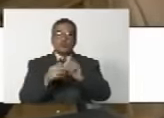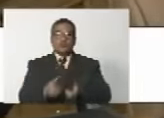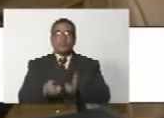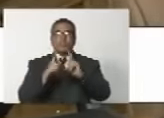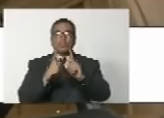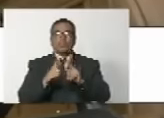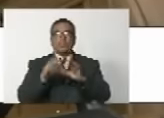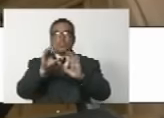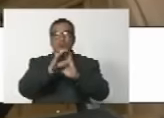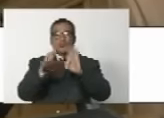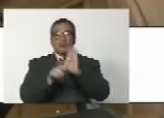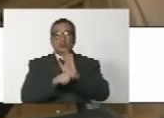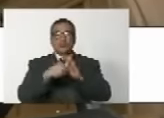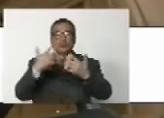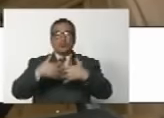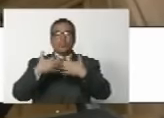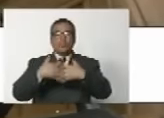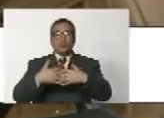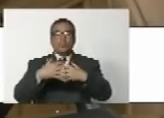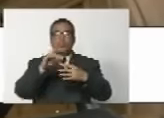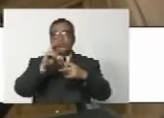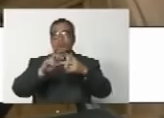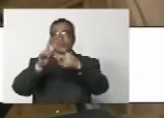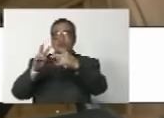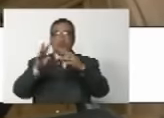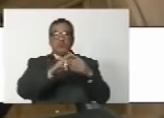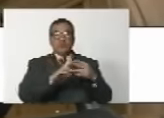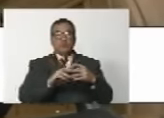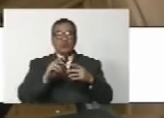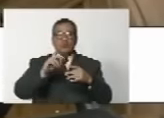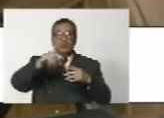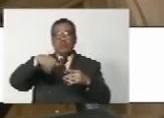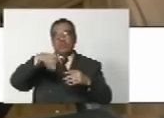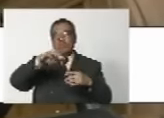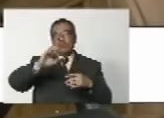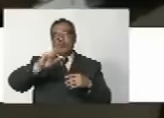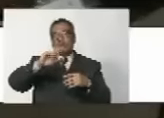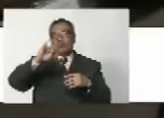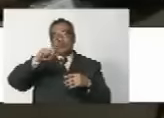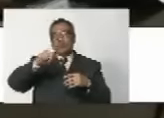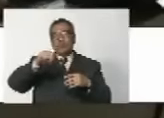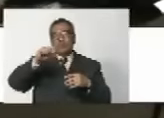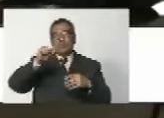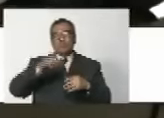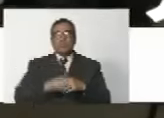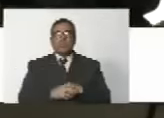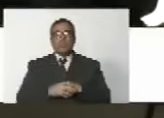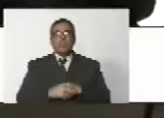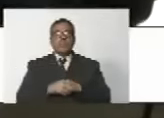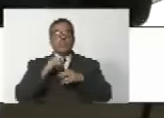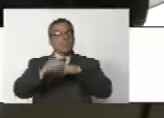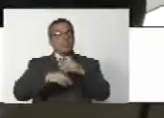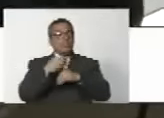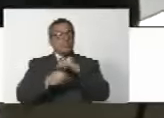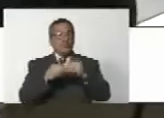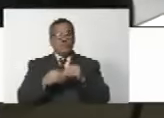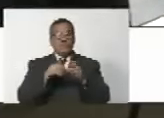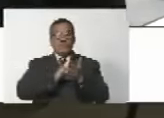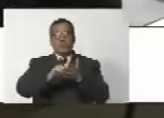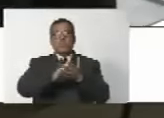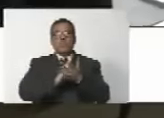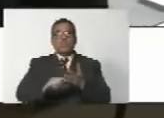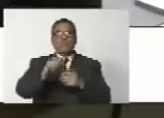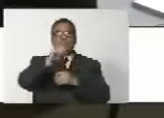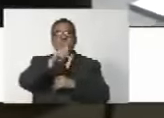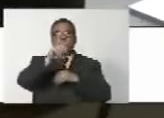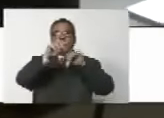autoriza la constitución de una empresa mixta que se denominará Petrolera Roraima Sociedad Anónima, de conformidad a lo consagrado en el